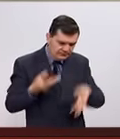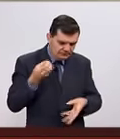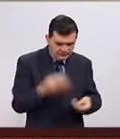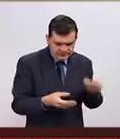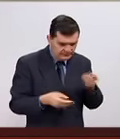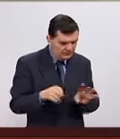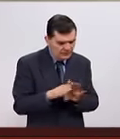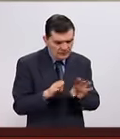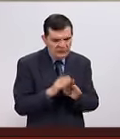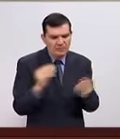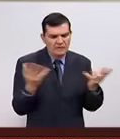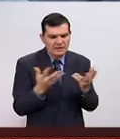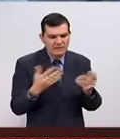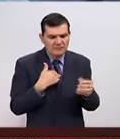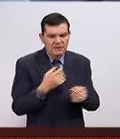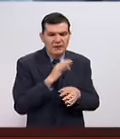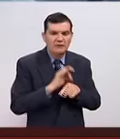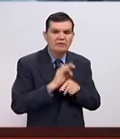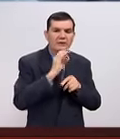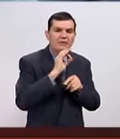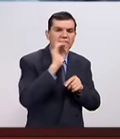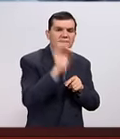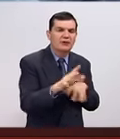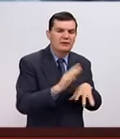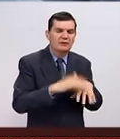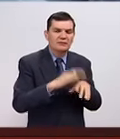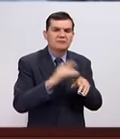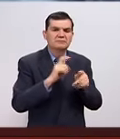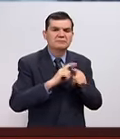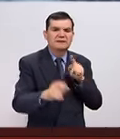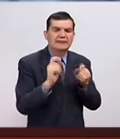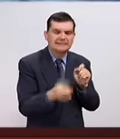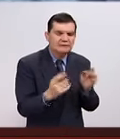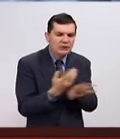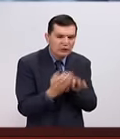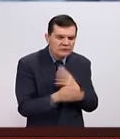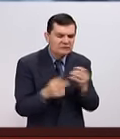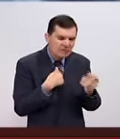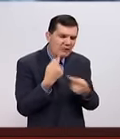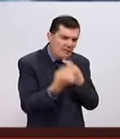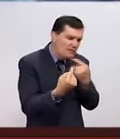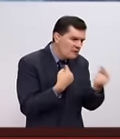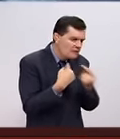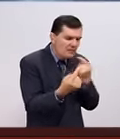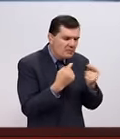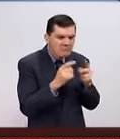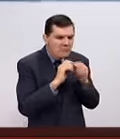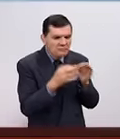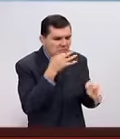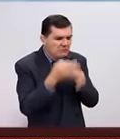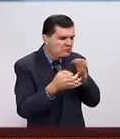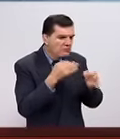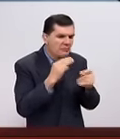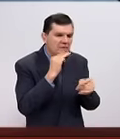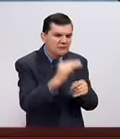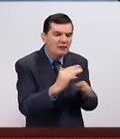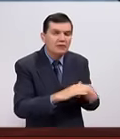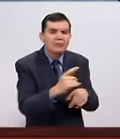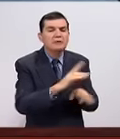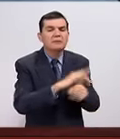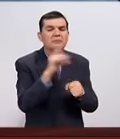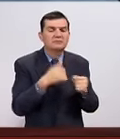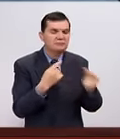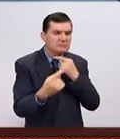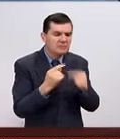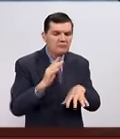ver qué podíamos hacer Qué mensaje podíamos dar en un cortometraje claro y de ahí fue como inició la idea Entre él y yo de